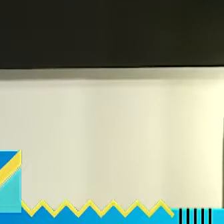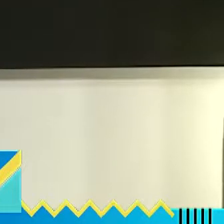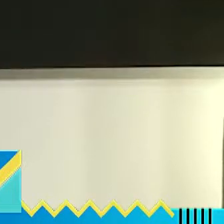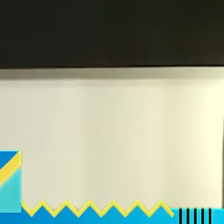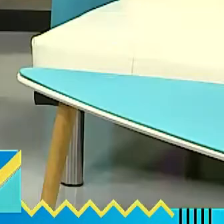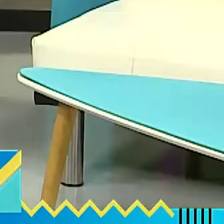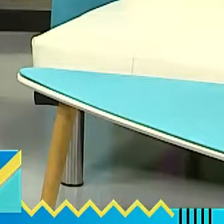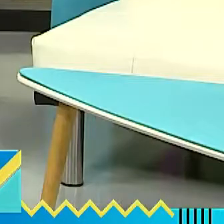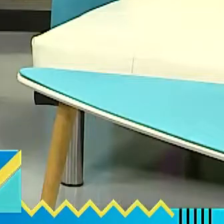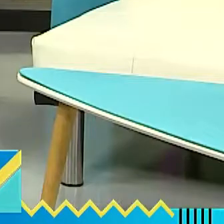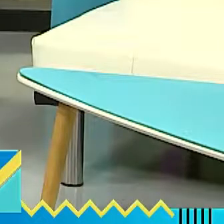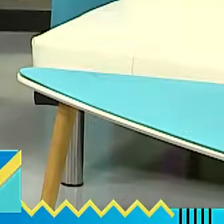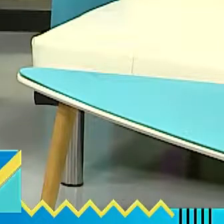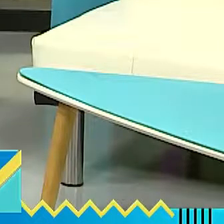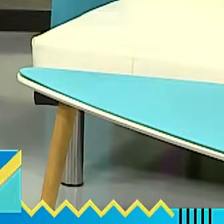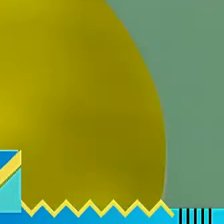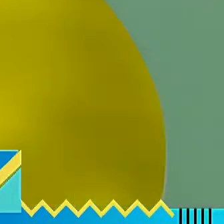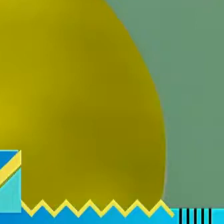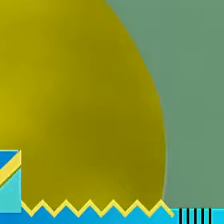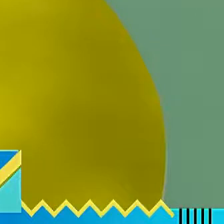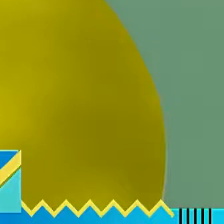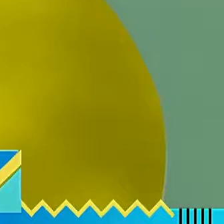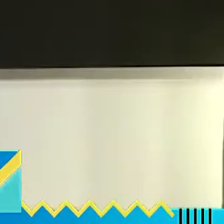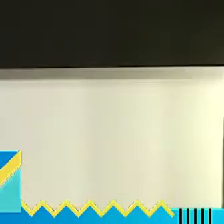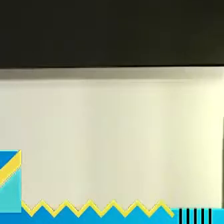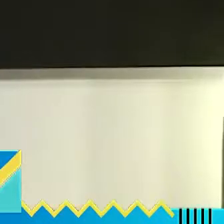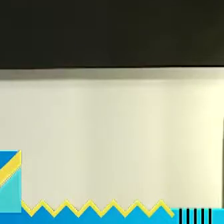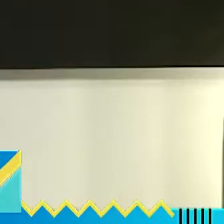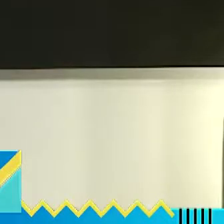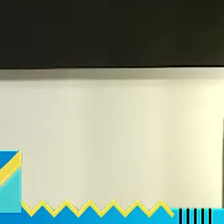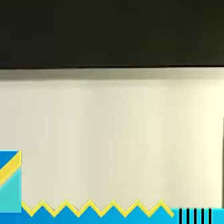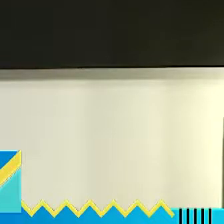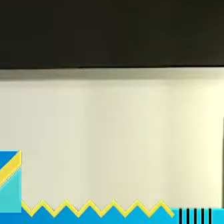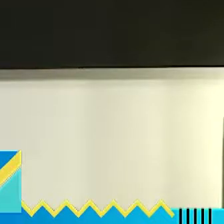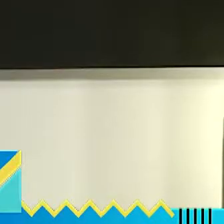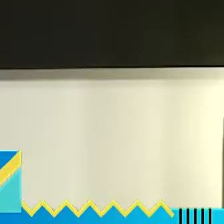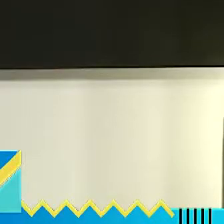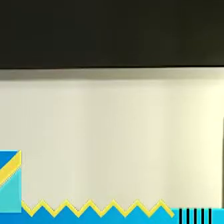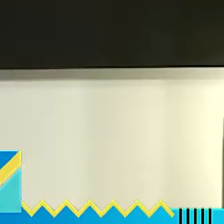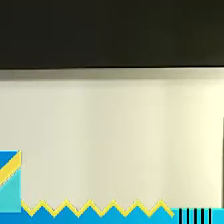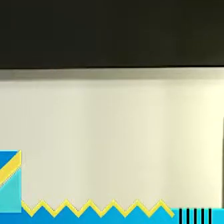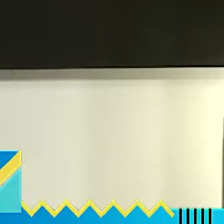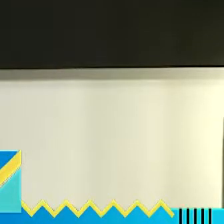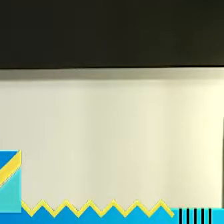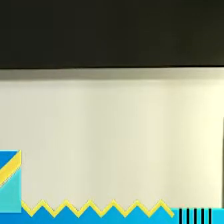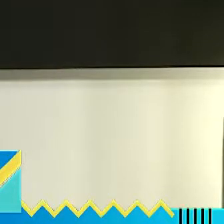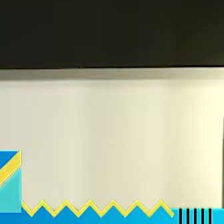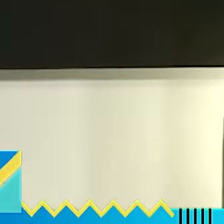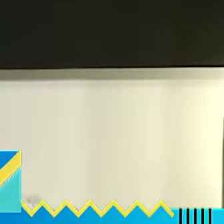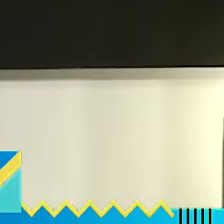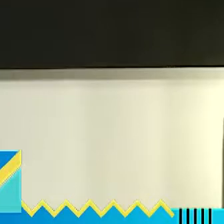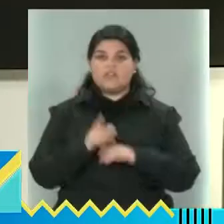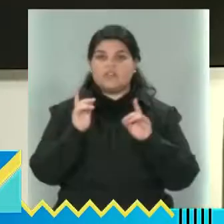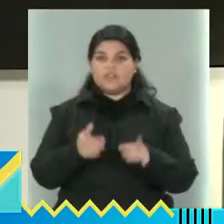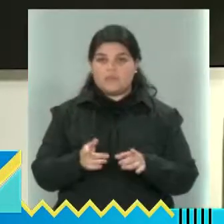América Latina. Lo veíamos, ¿no? Por supuesto, Venezuela siempre siendo protagonista en estas discusiones, ¿sí? En estas charlas. Como para